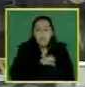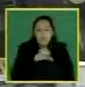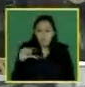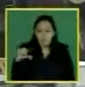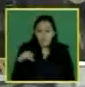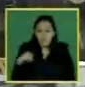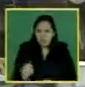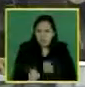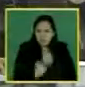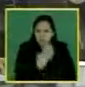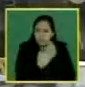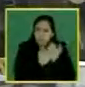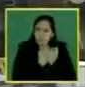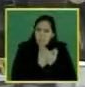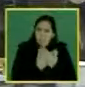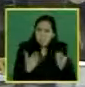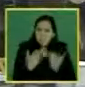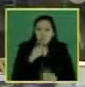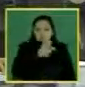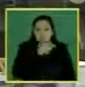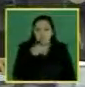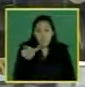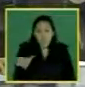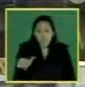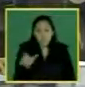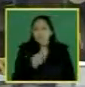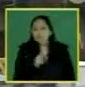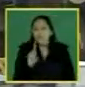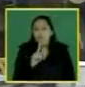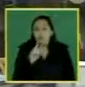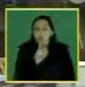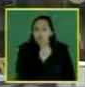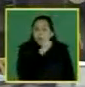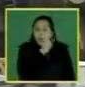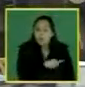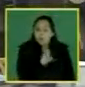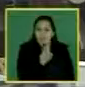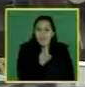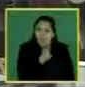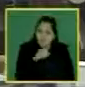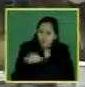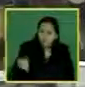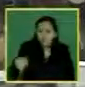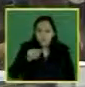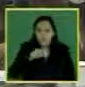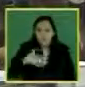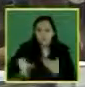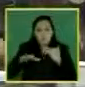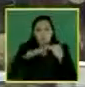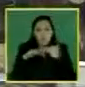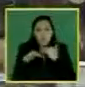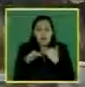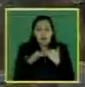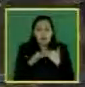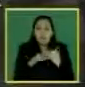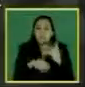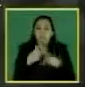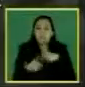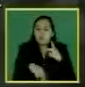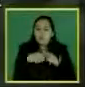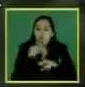autoridad sostenida por la voluntad de todos, no una voluntad de uno solo convertida en autoridad. Esto es todo el proceso